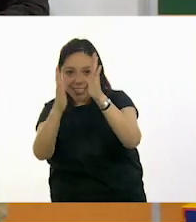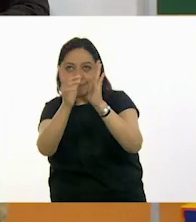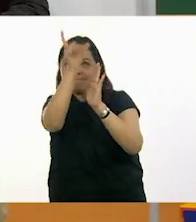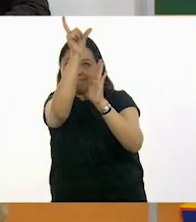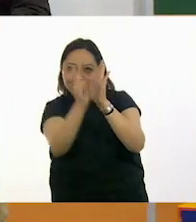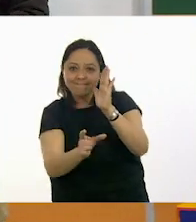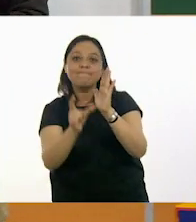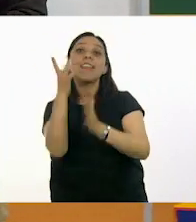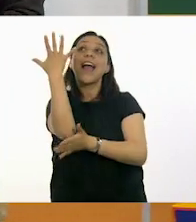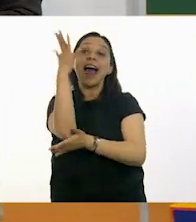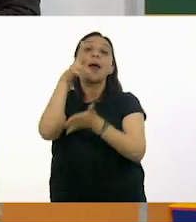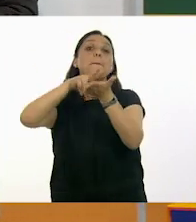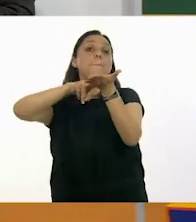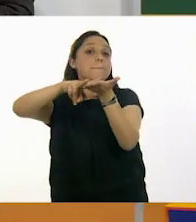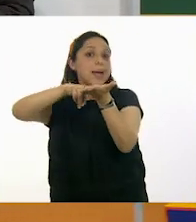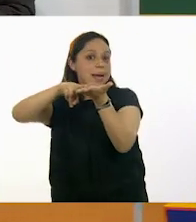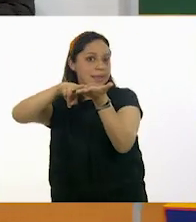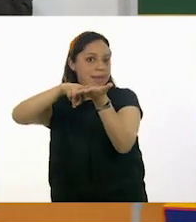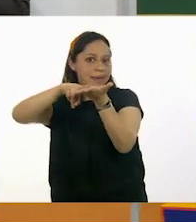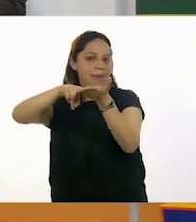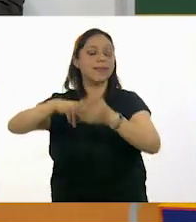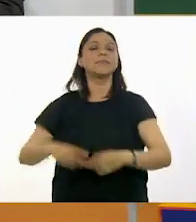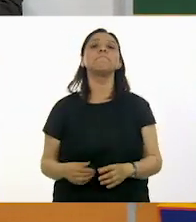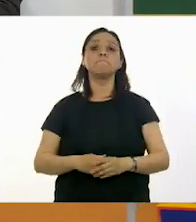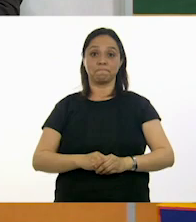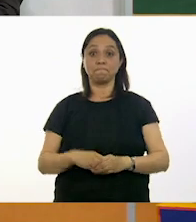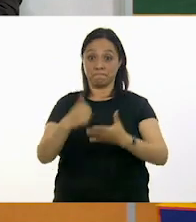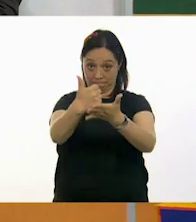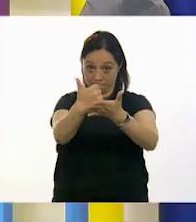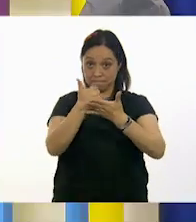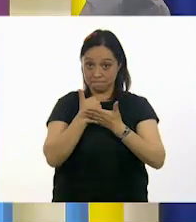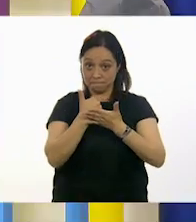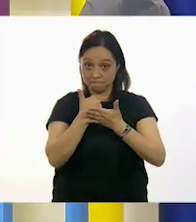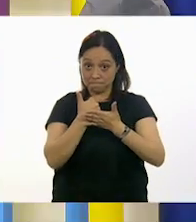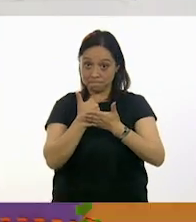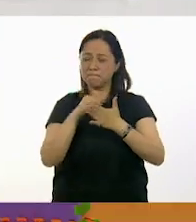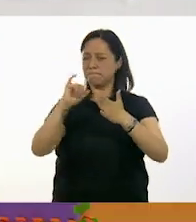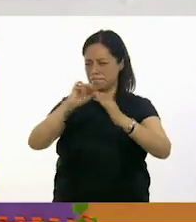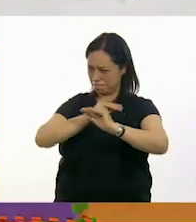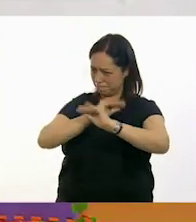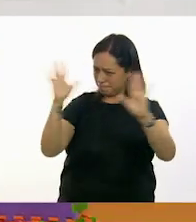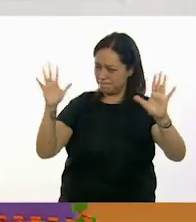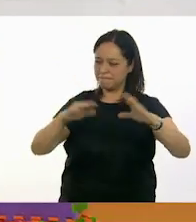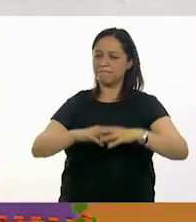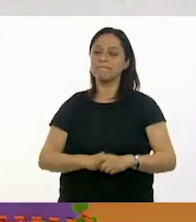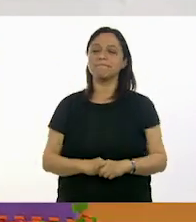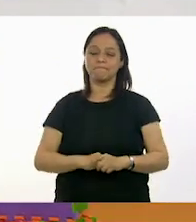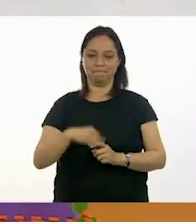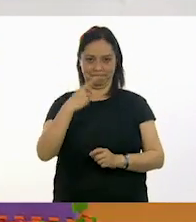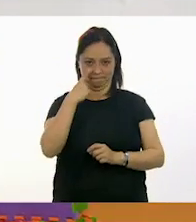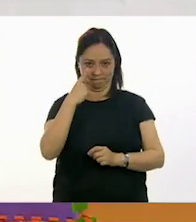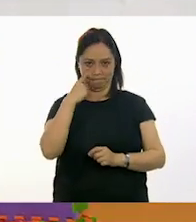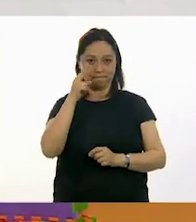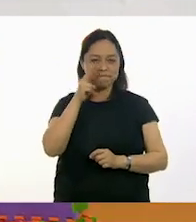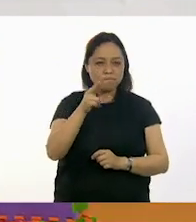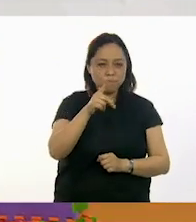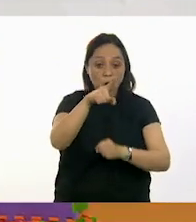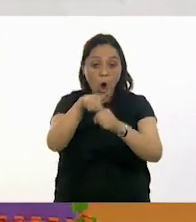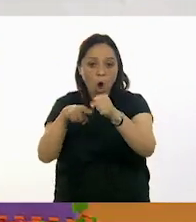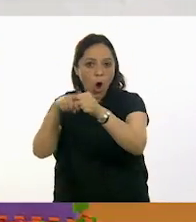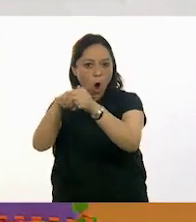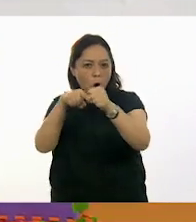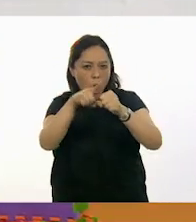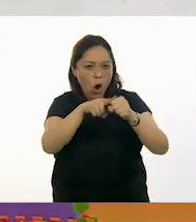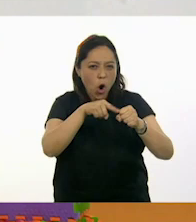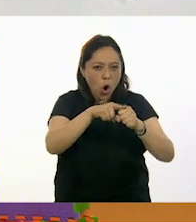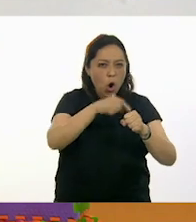el árbol verde. Muy bien. ¿Me ayudan a realizarlo? ¡Claro que sí! Vamos a necesitar nuestros colores correspondientes a cada árbol